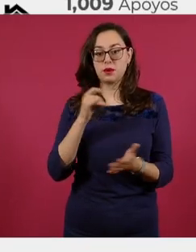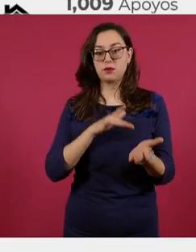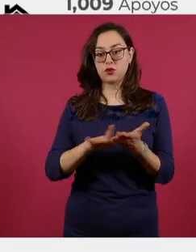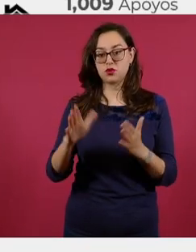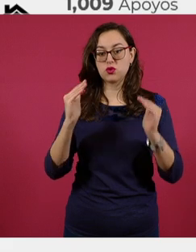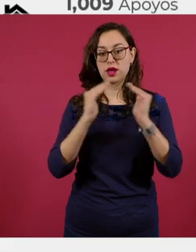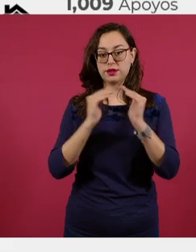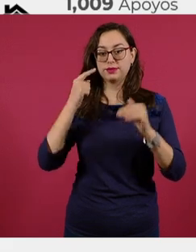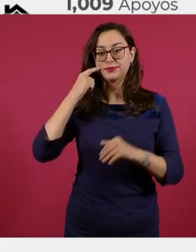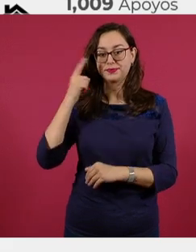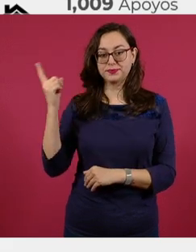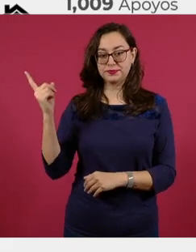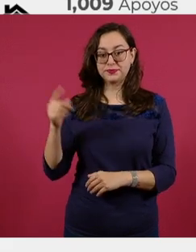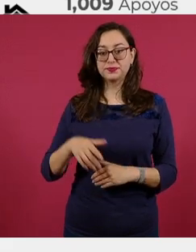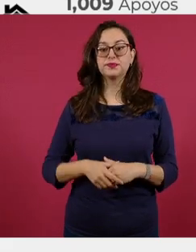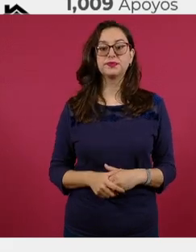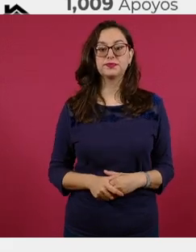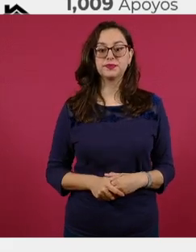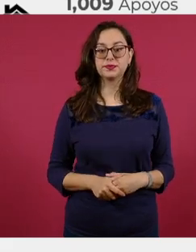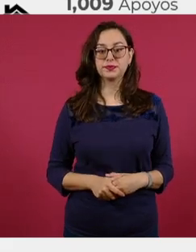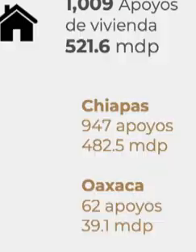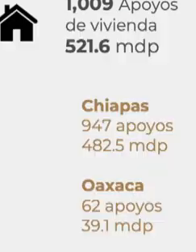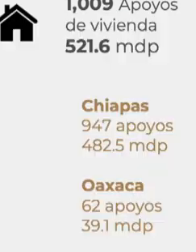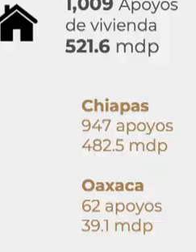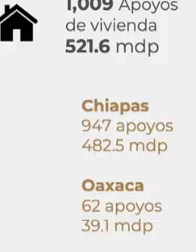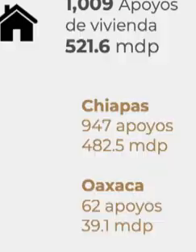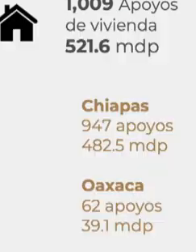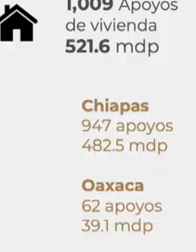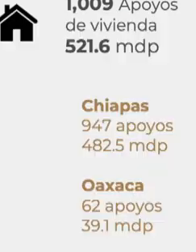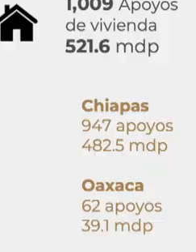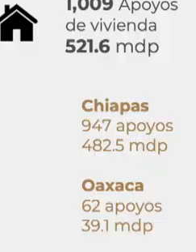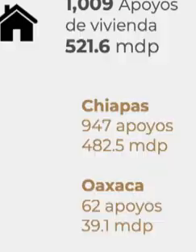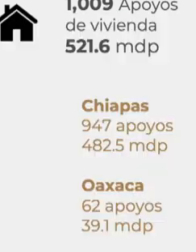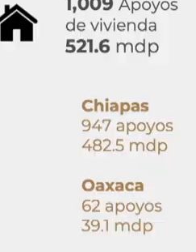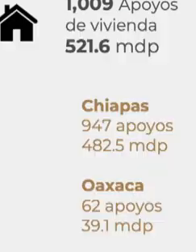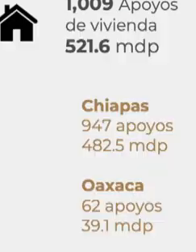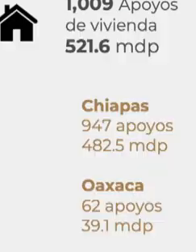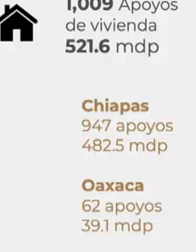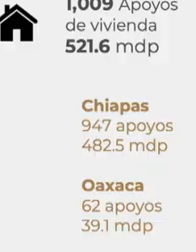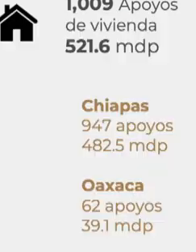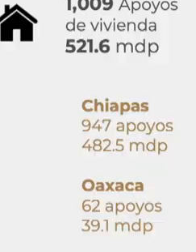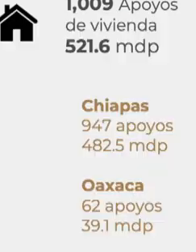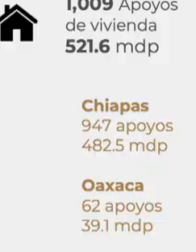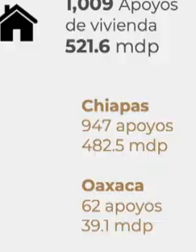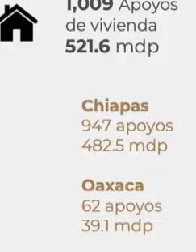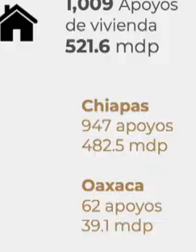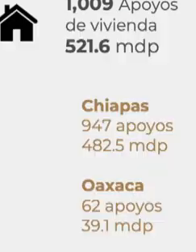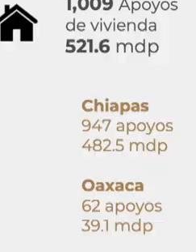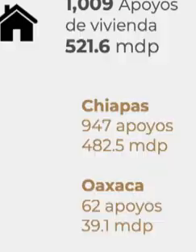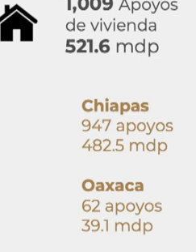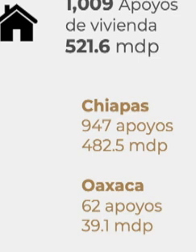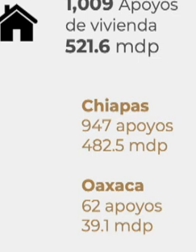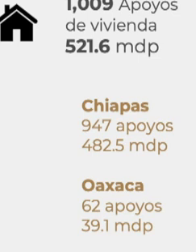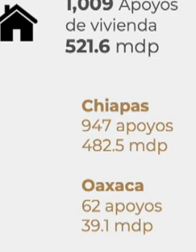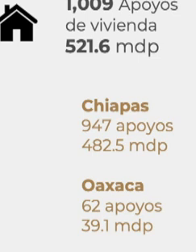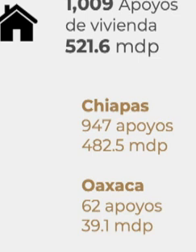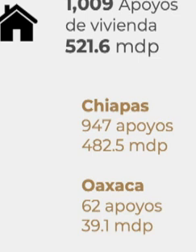Adelante. Otros ejemplos, como ven, todo está en proceso, pero también muy, muy